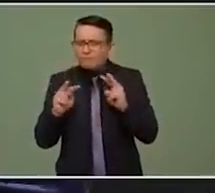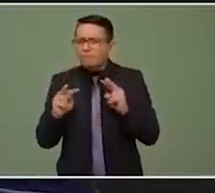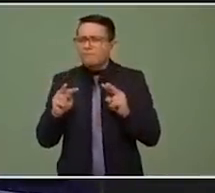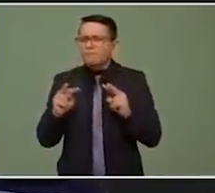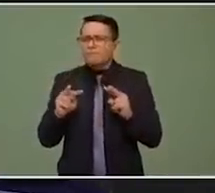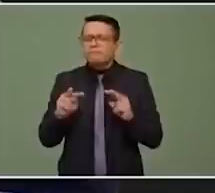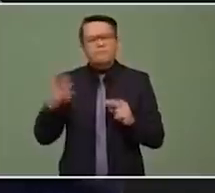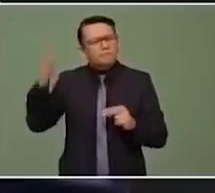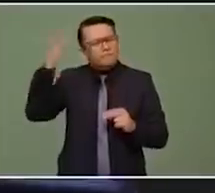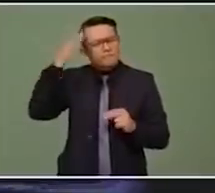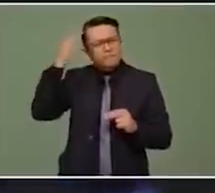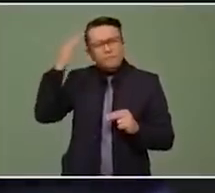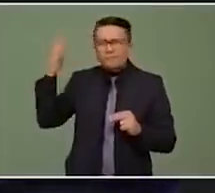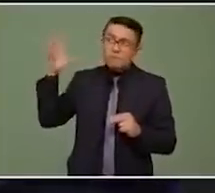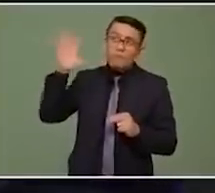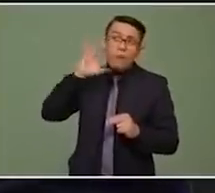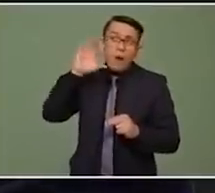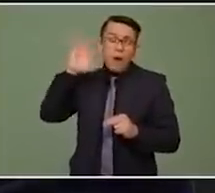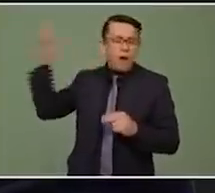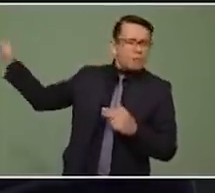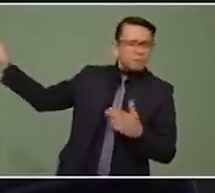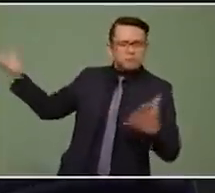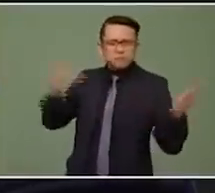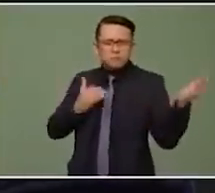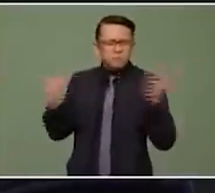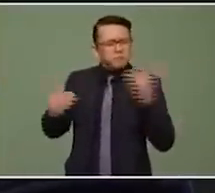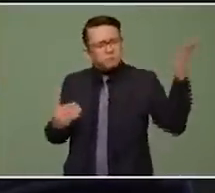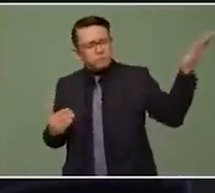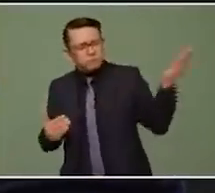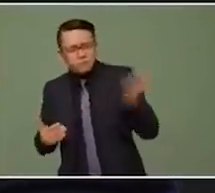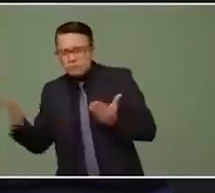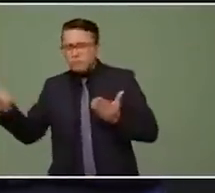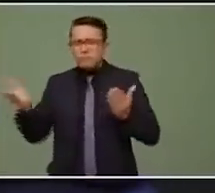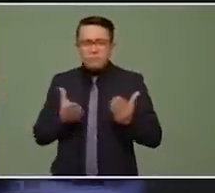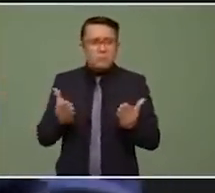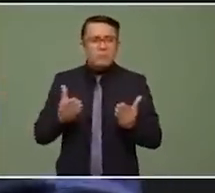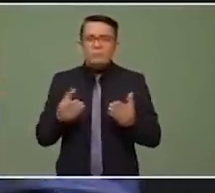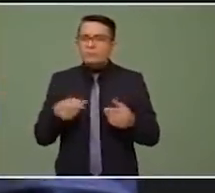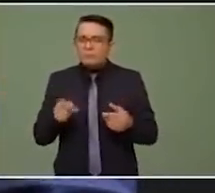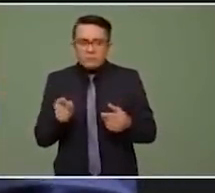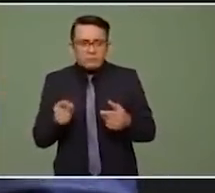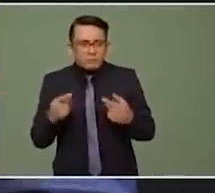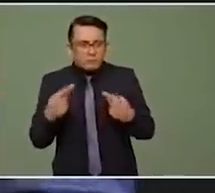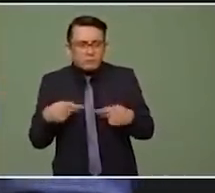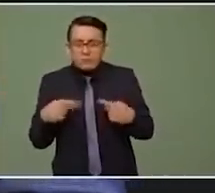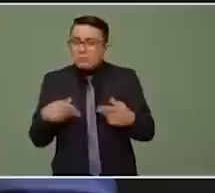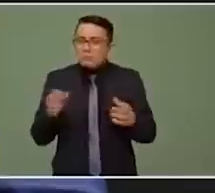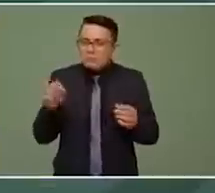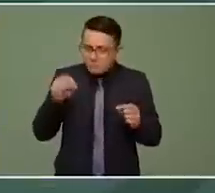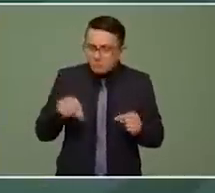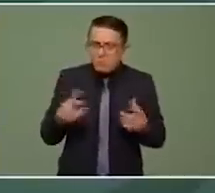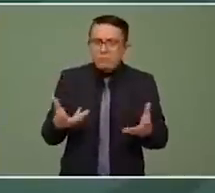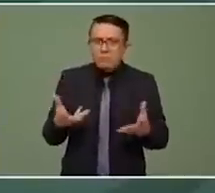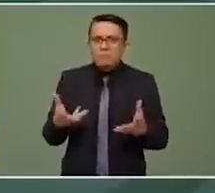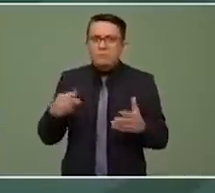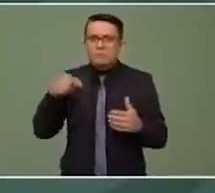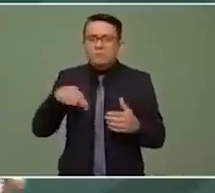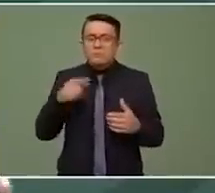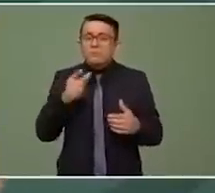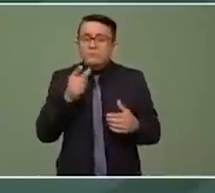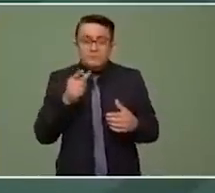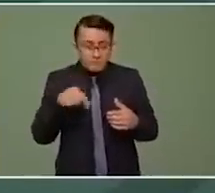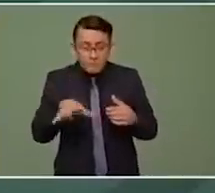líderes famosos de la delincuencia organizada pero sin garantizar la seguridad pública a